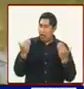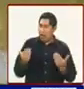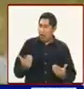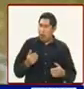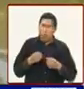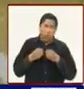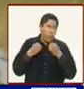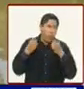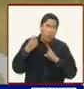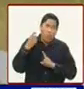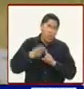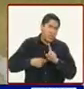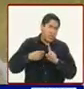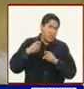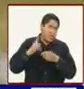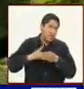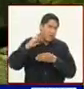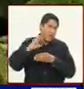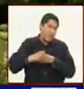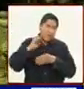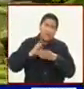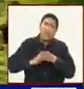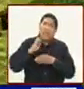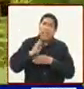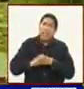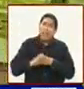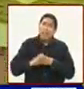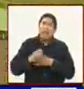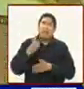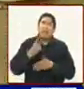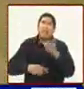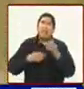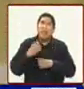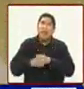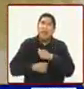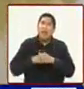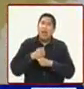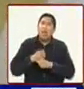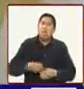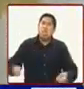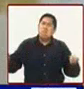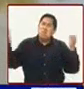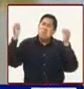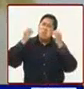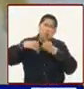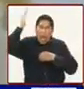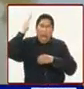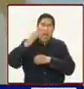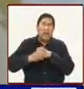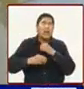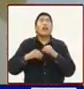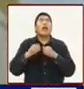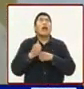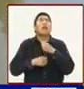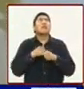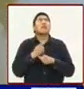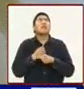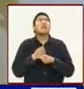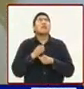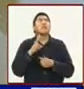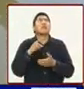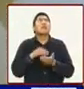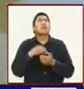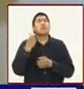ahora, que son los meses de diciembre y enero. ¿Y en qué año resultó ser la hoja más grande del mundo? Fue el año